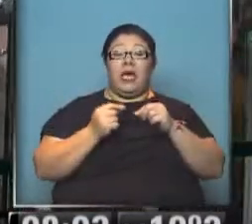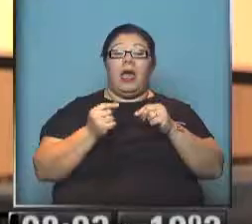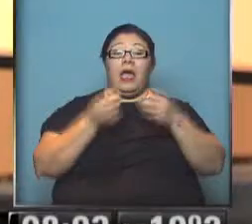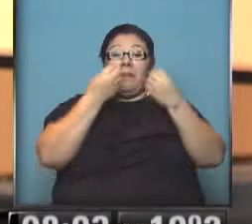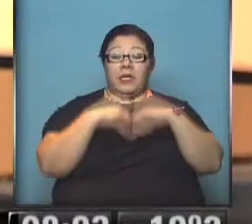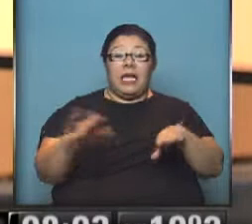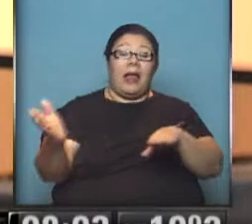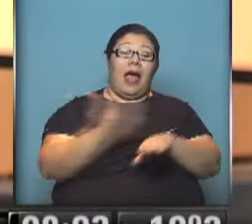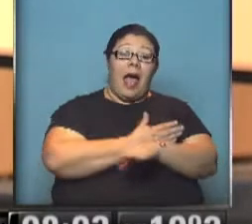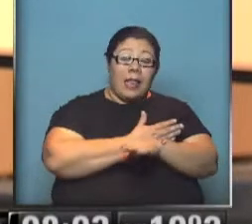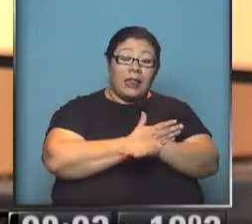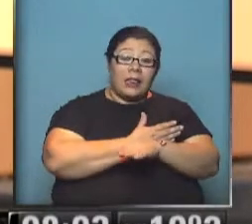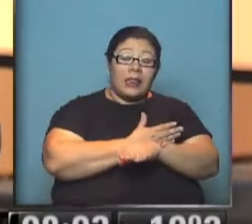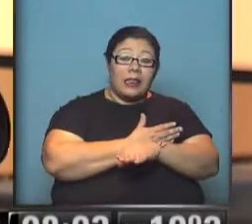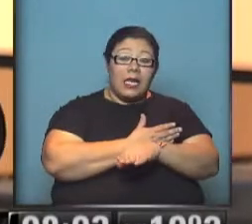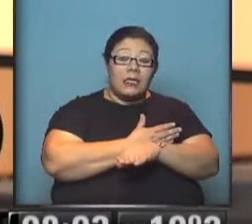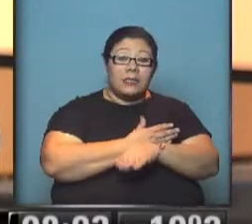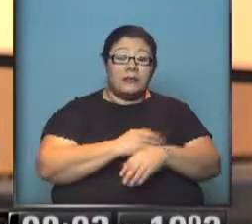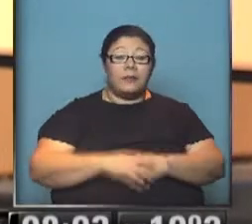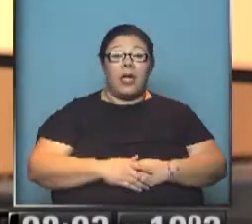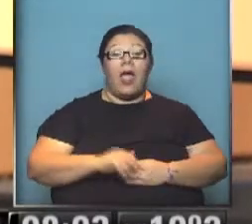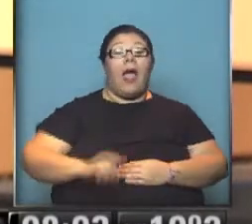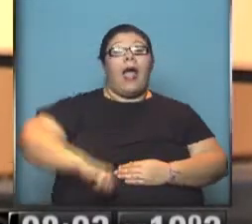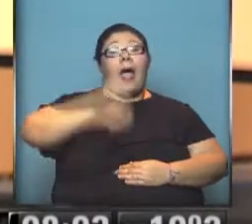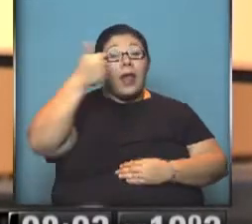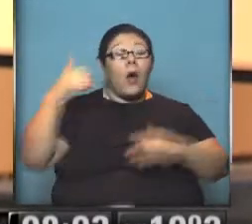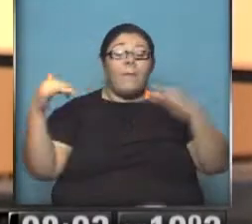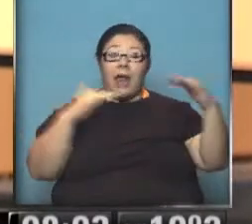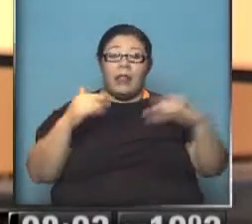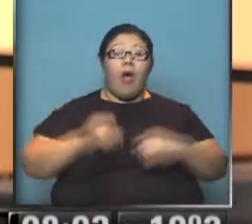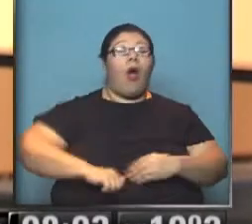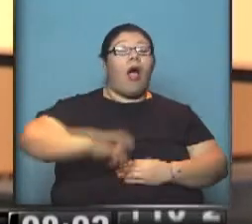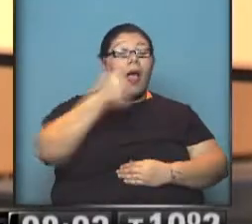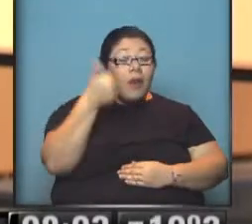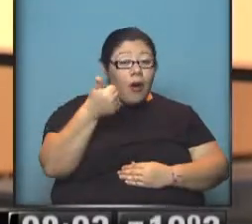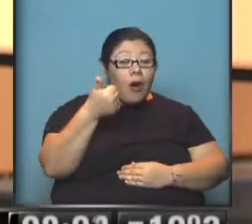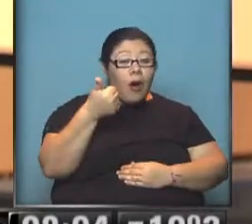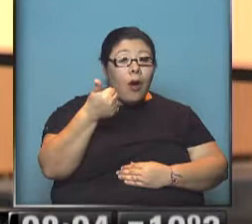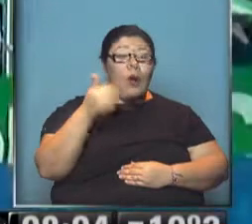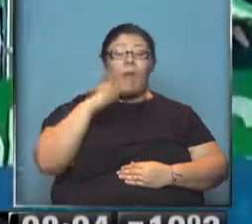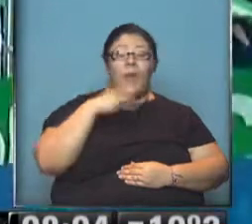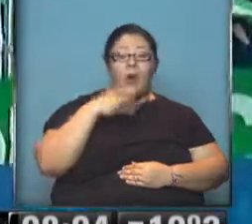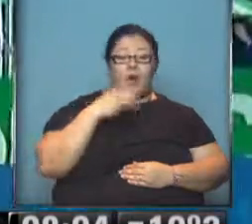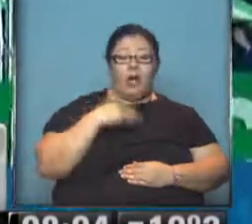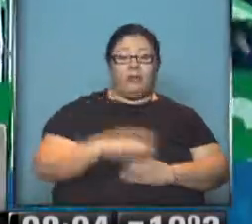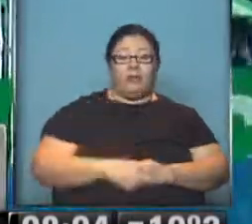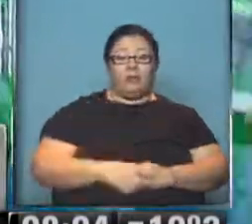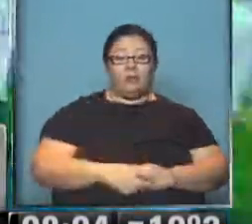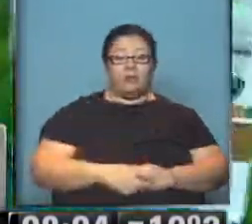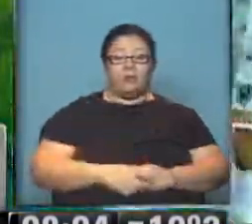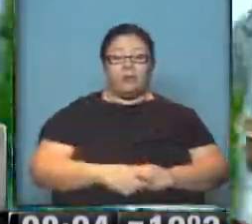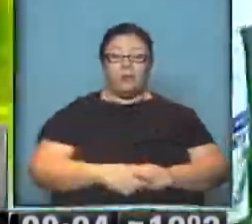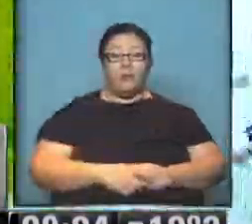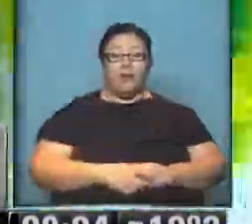único que hizo los deberes en esta oportunidad y ganó su partido, como lo decía Alejandro en los títulos, fue Boca Juniors. Hizo lo propio, le